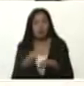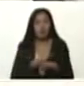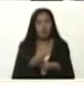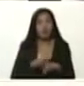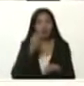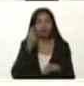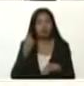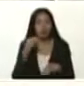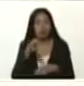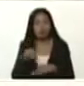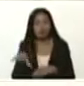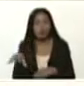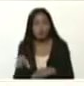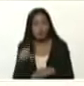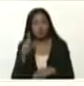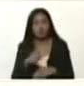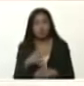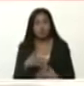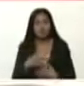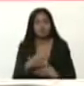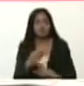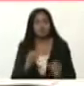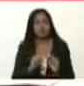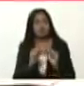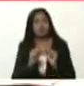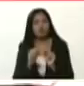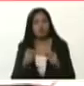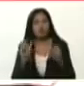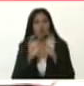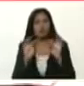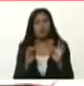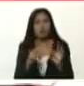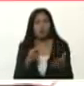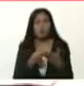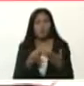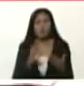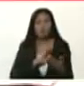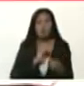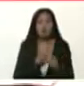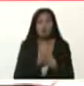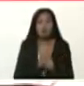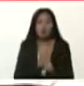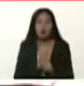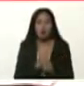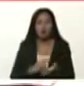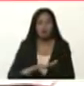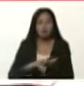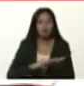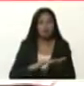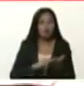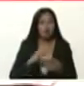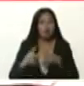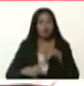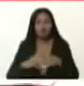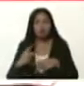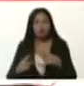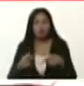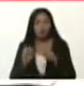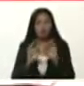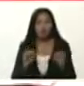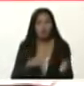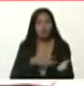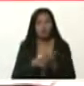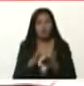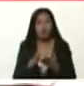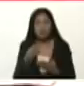gobernaciones de los estados, con la intención de avanzar en mecanismos de autogestión regional que permitan consolidar los procesos productivos de